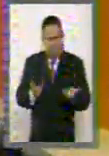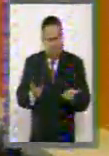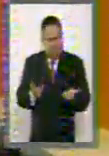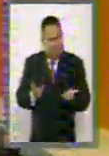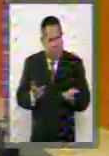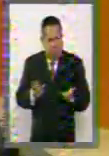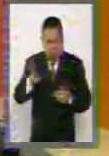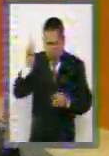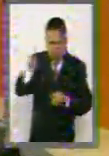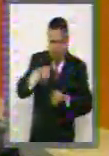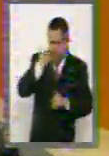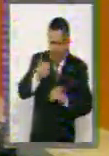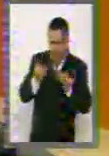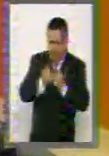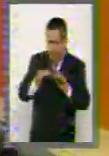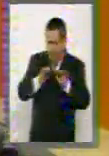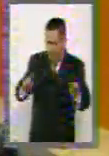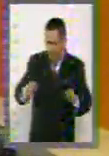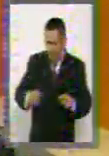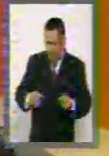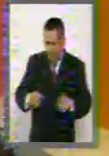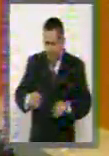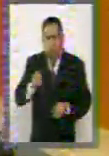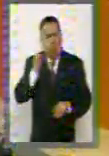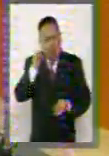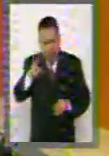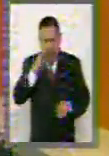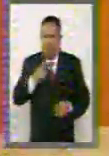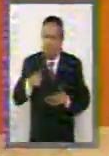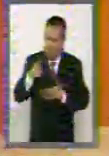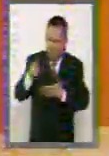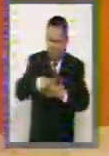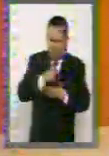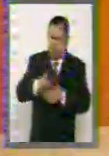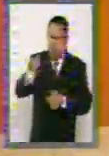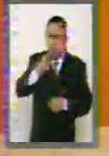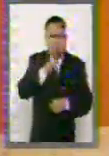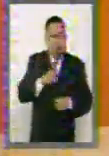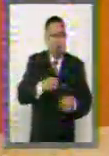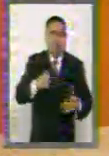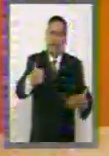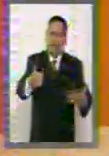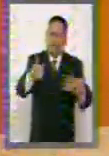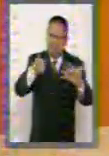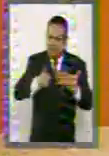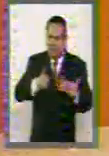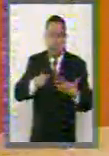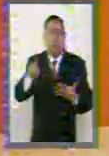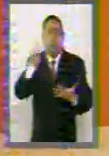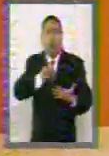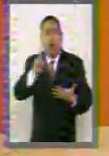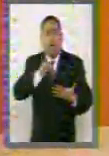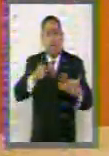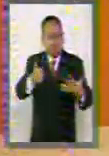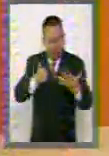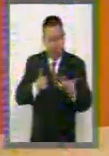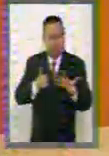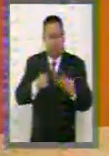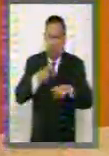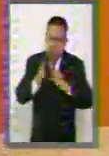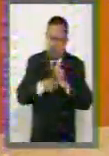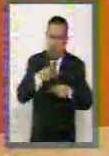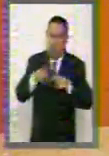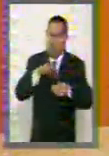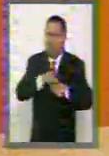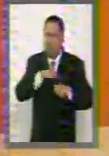están comprometidos con las mujeres? Encontremos a seis grandes juristas mexicanas que